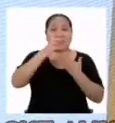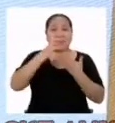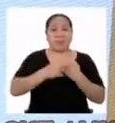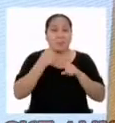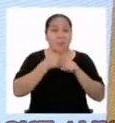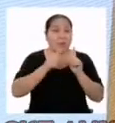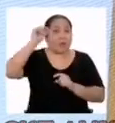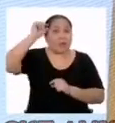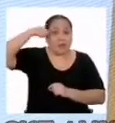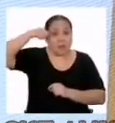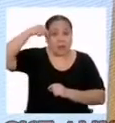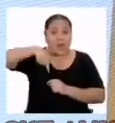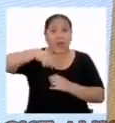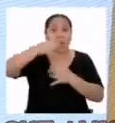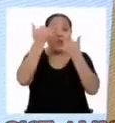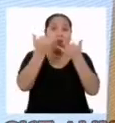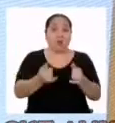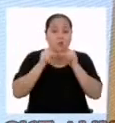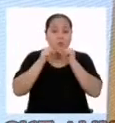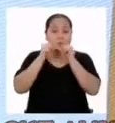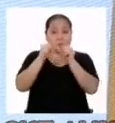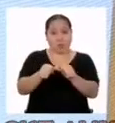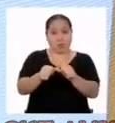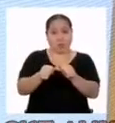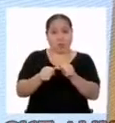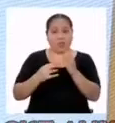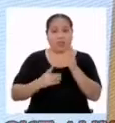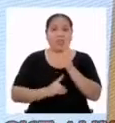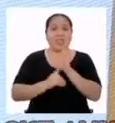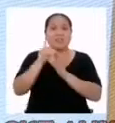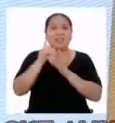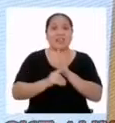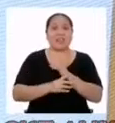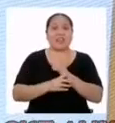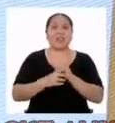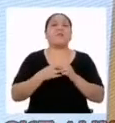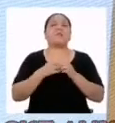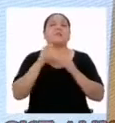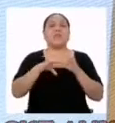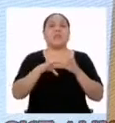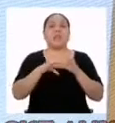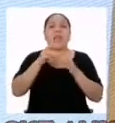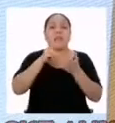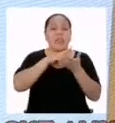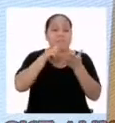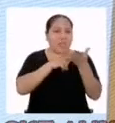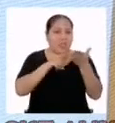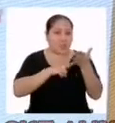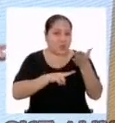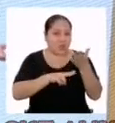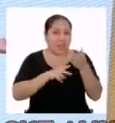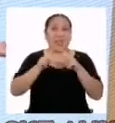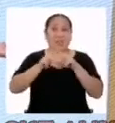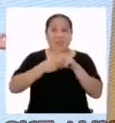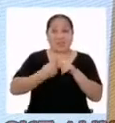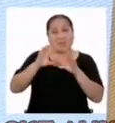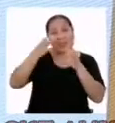Pero recordemos que hoy hemos continuado con el desarrollo de la competencia de lectura que iniciamos en la